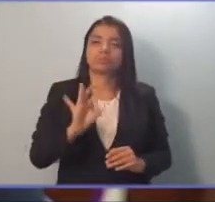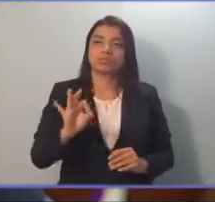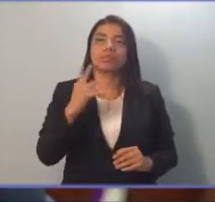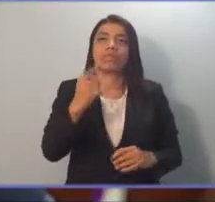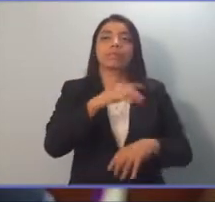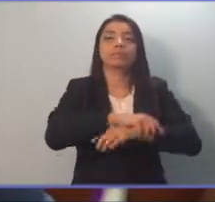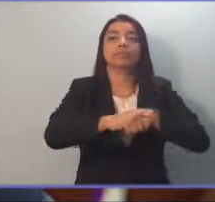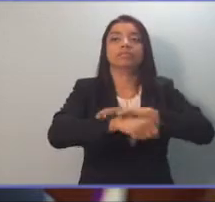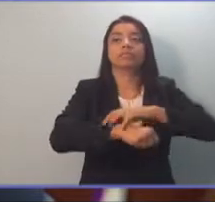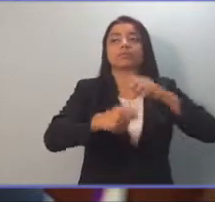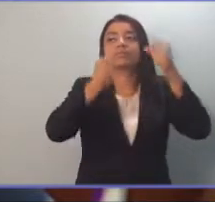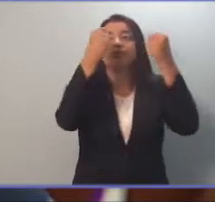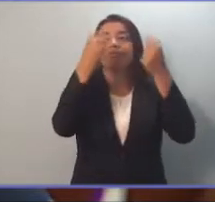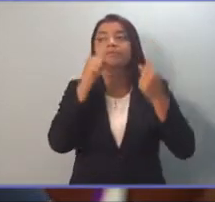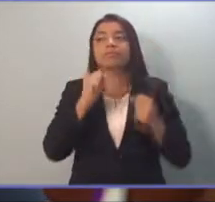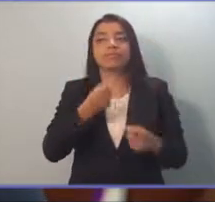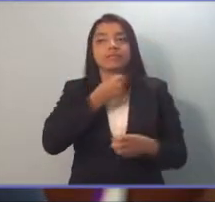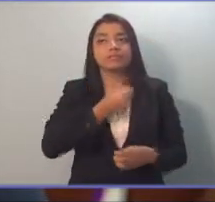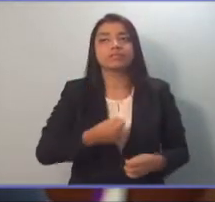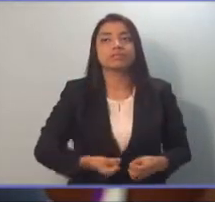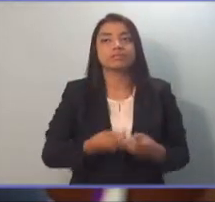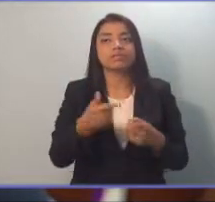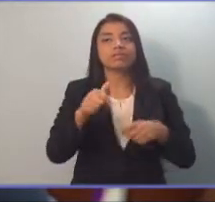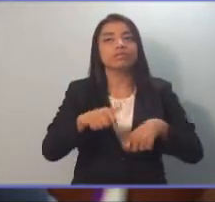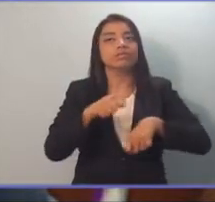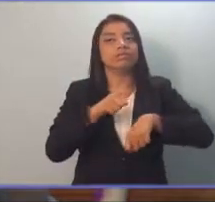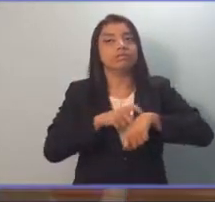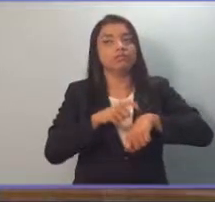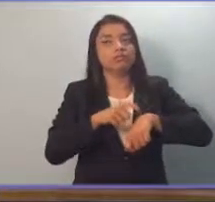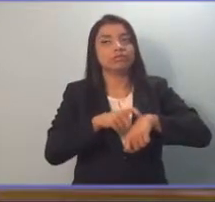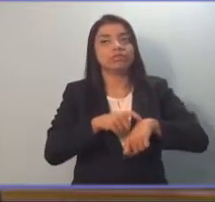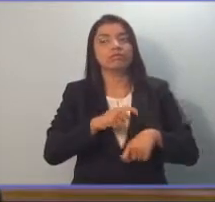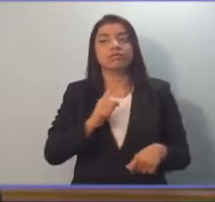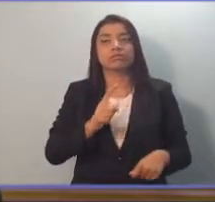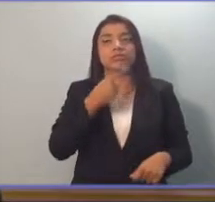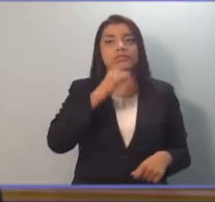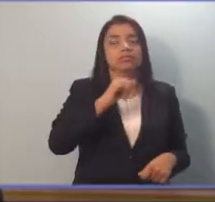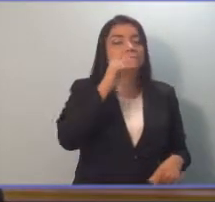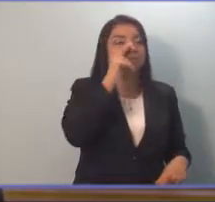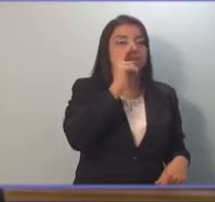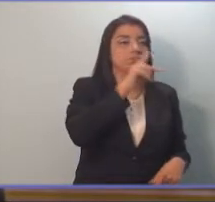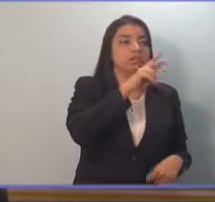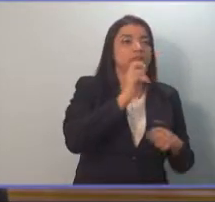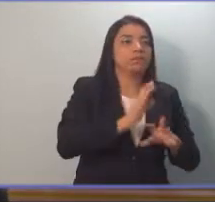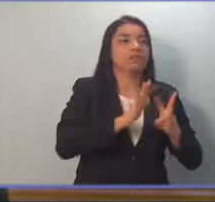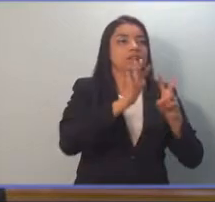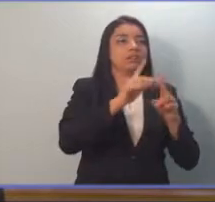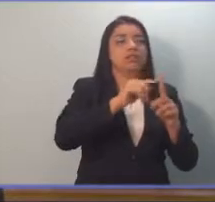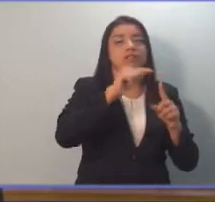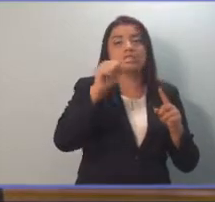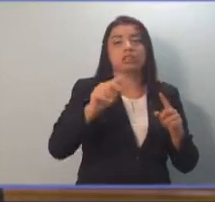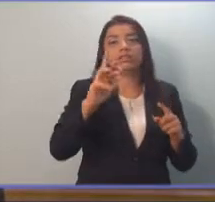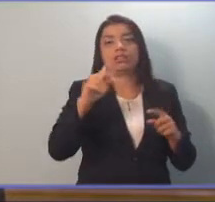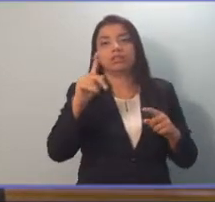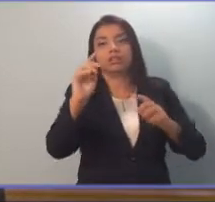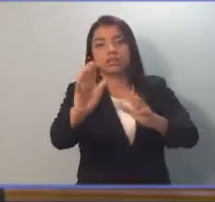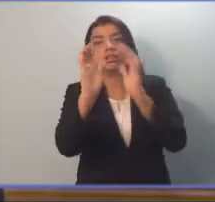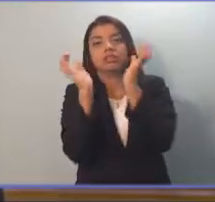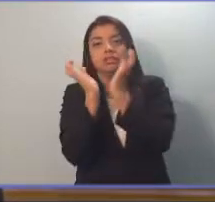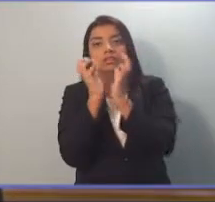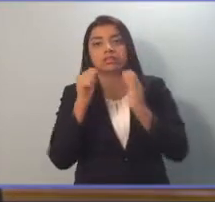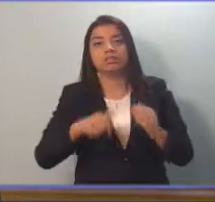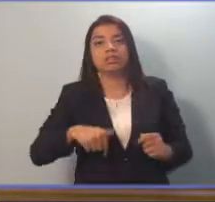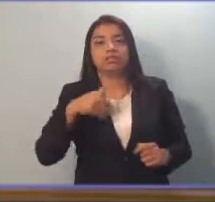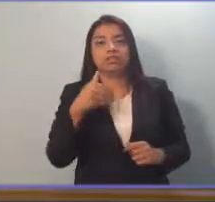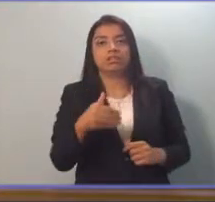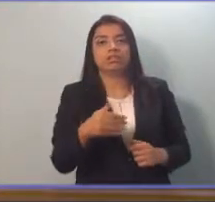Podemos informar que en este periodo, del 1 de junio de 2017 al 31 de mayo del presente año,